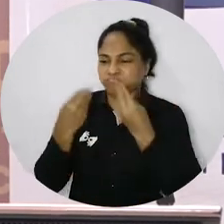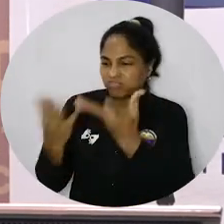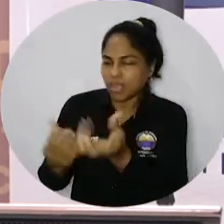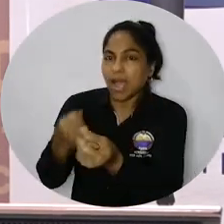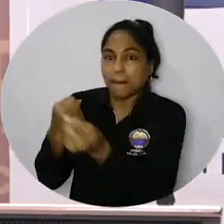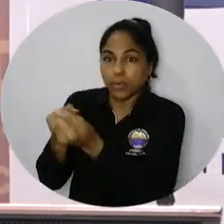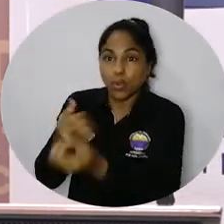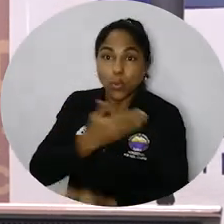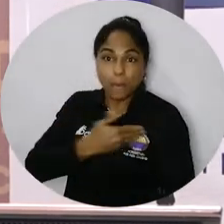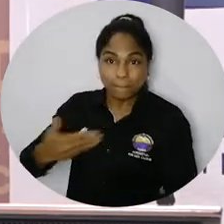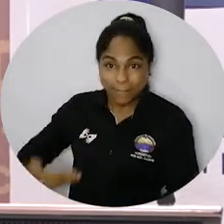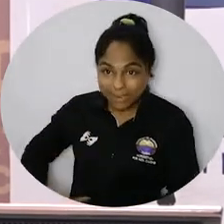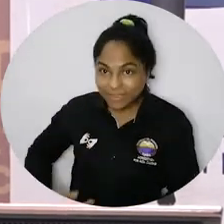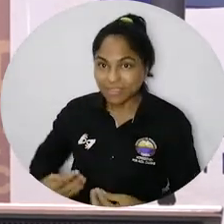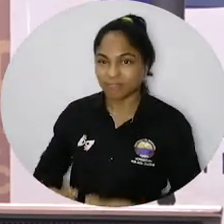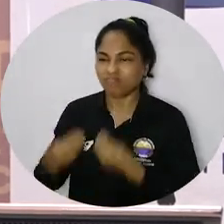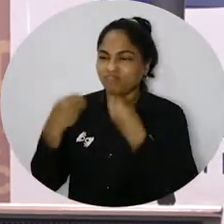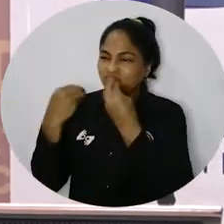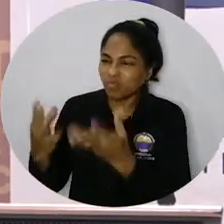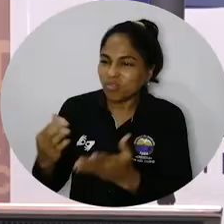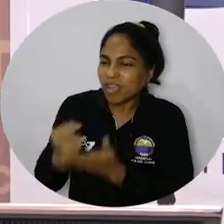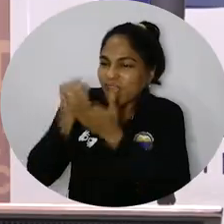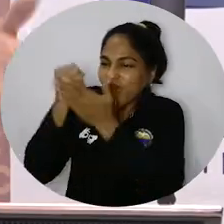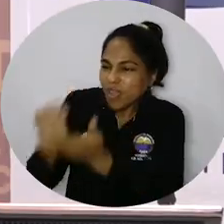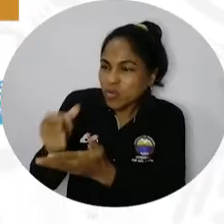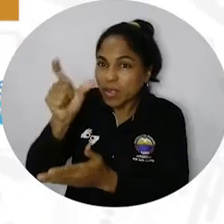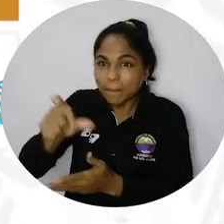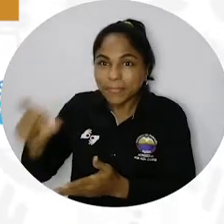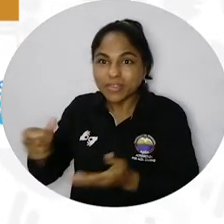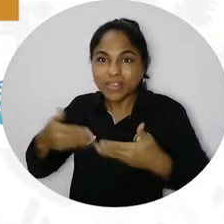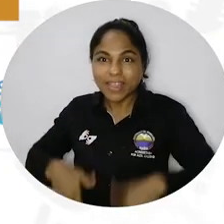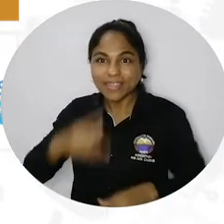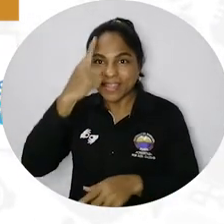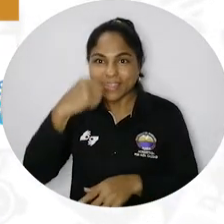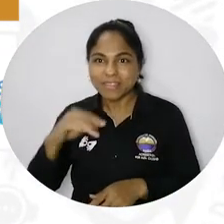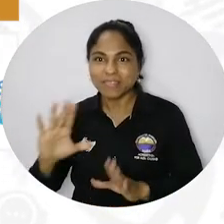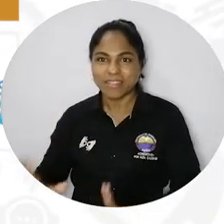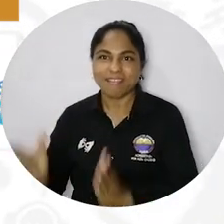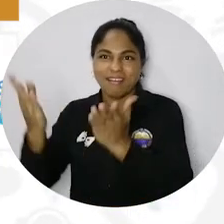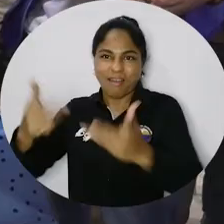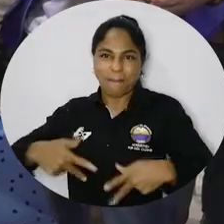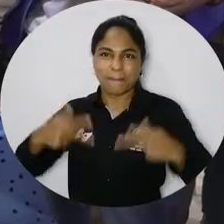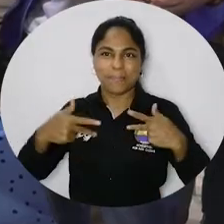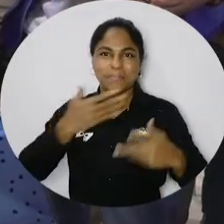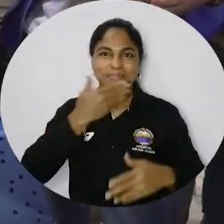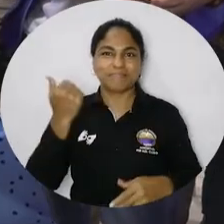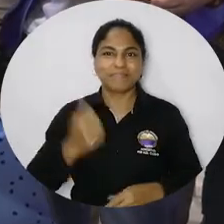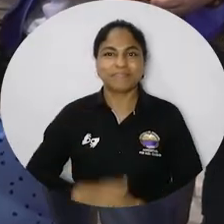presidencia suya contribuya a mejorar la calidad de vida de los samarios y magdalenenses.